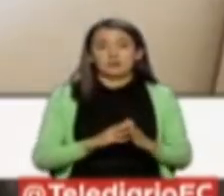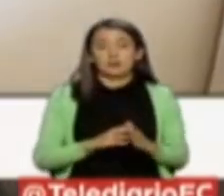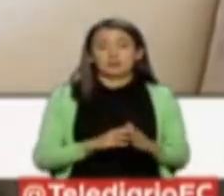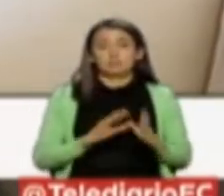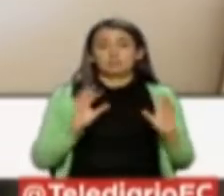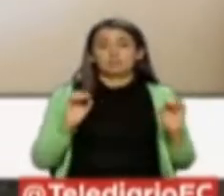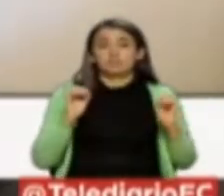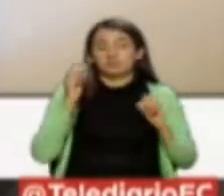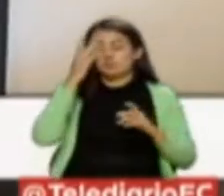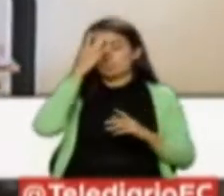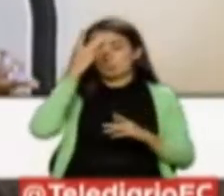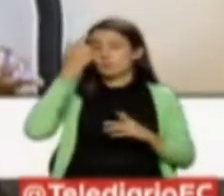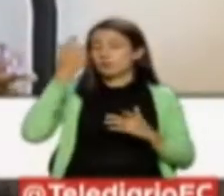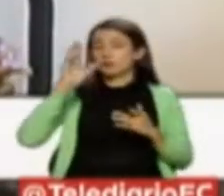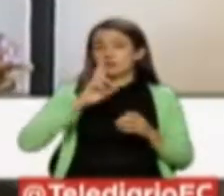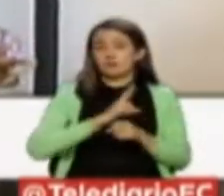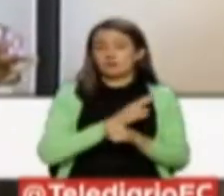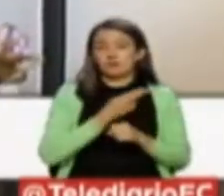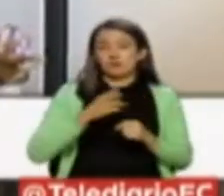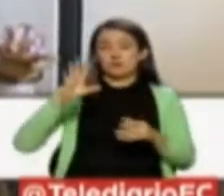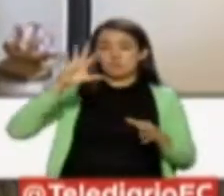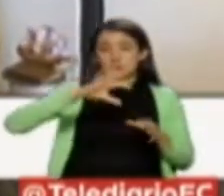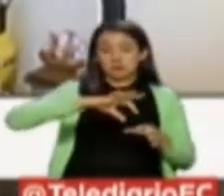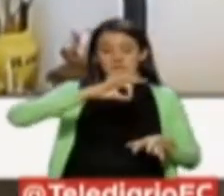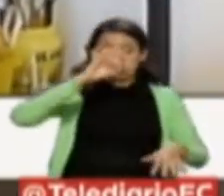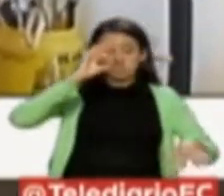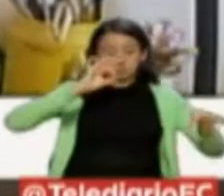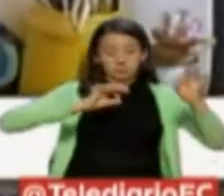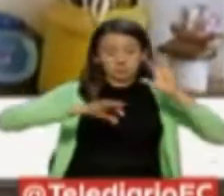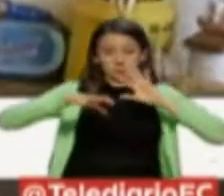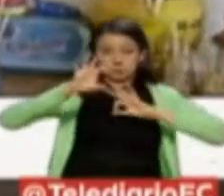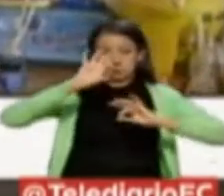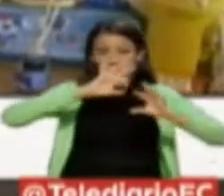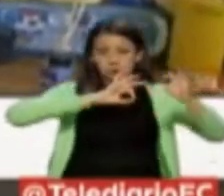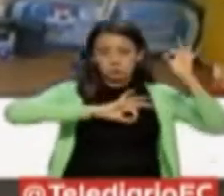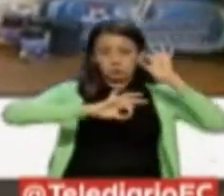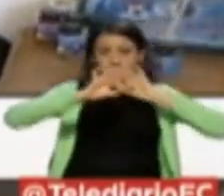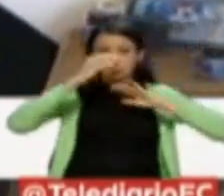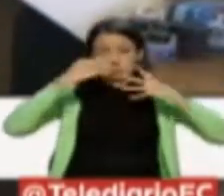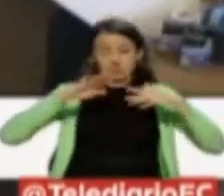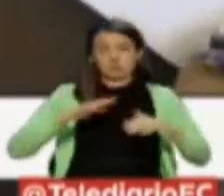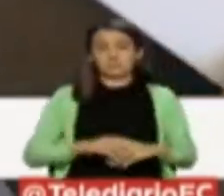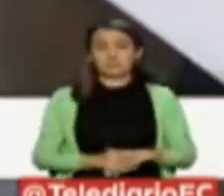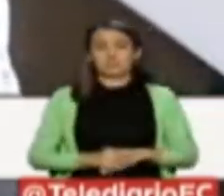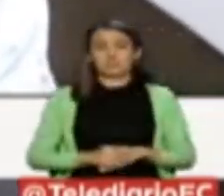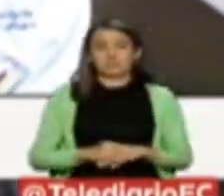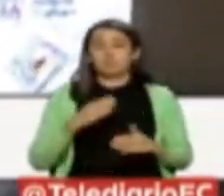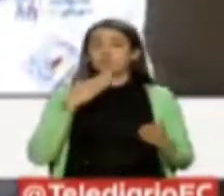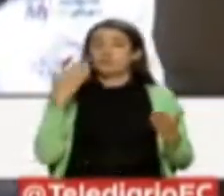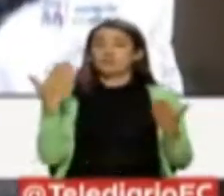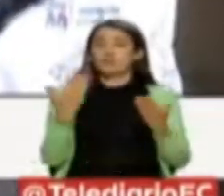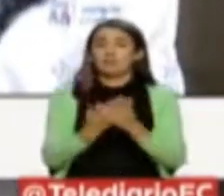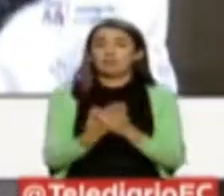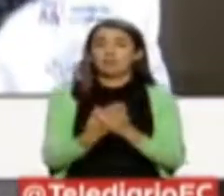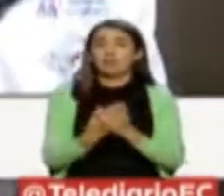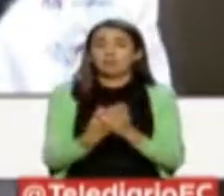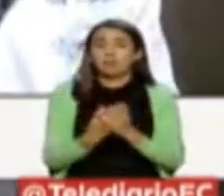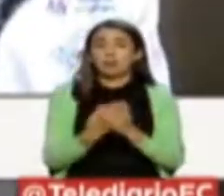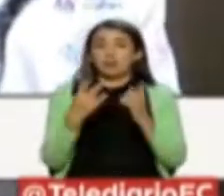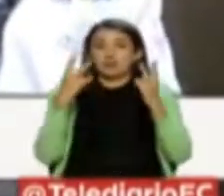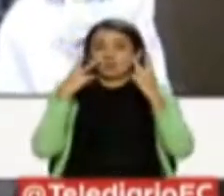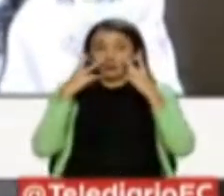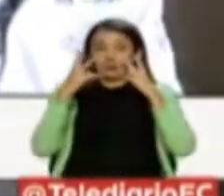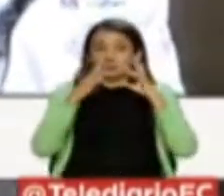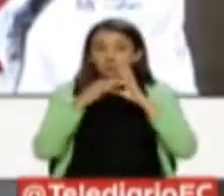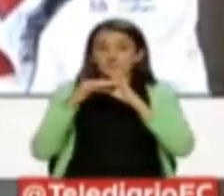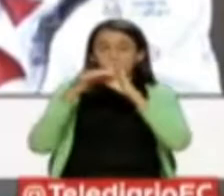tiene su porqué, ¿no? Para coger hilos, para dar las vueltas, tantas cosas. Ok, muchísimas gracias. Y como vieron mis